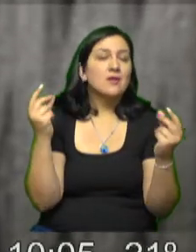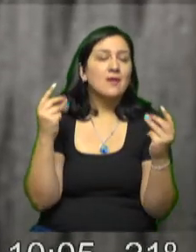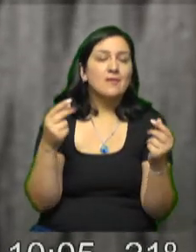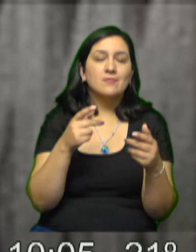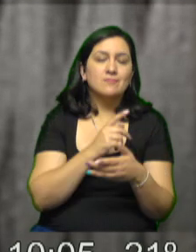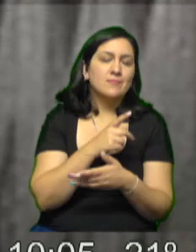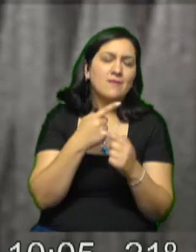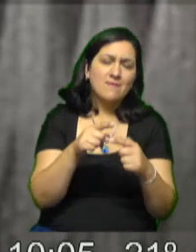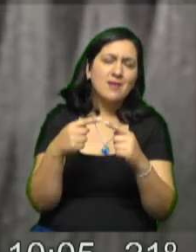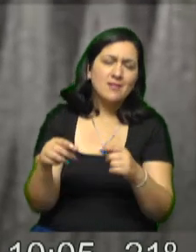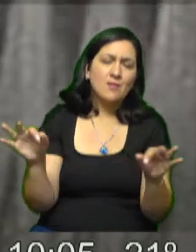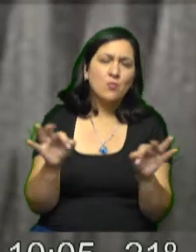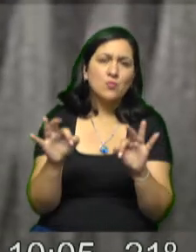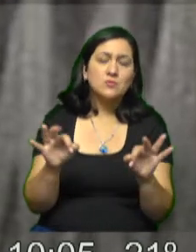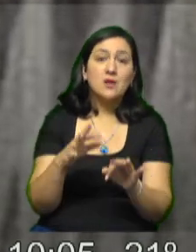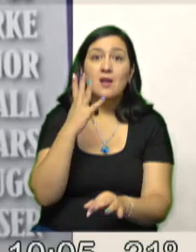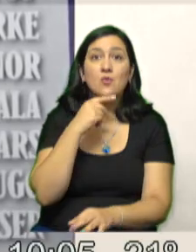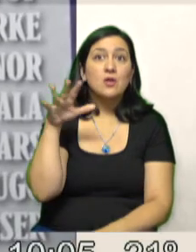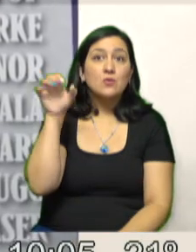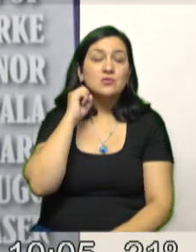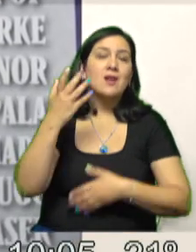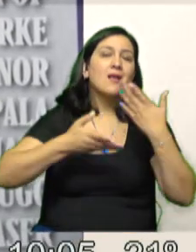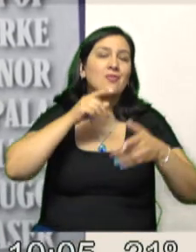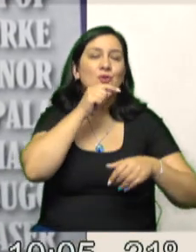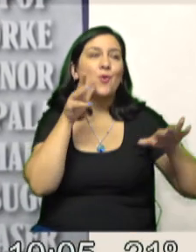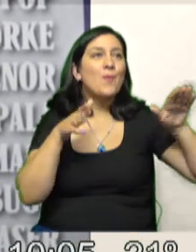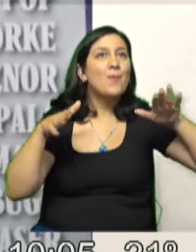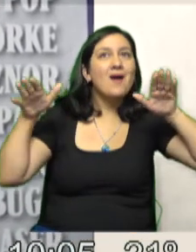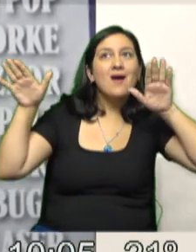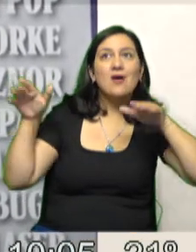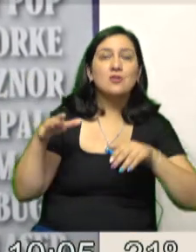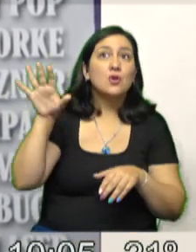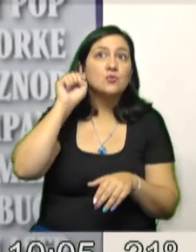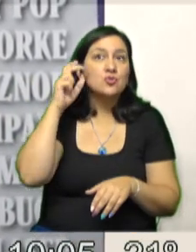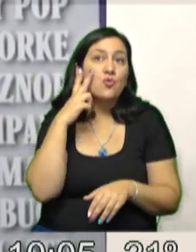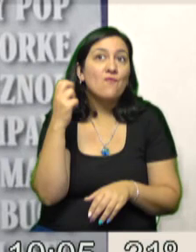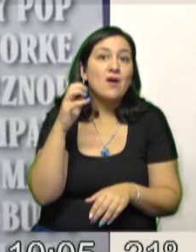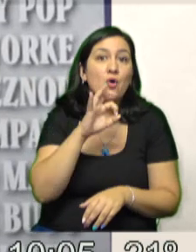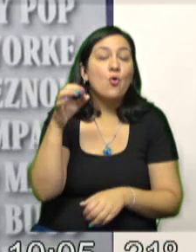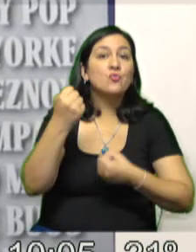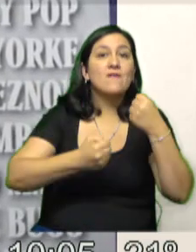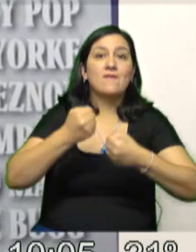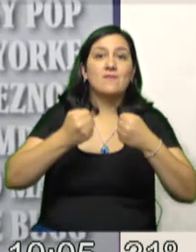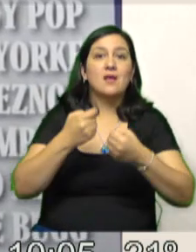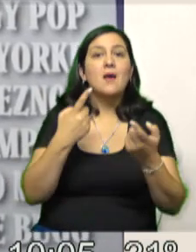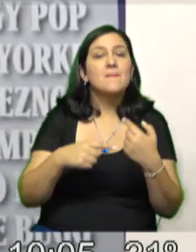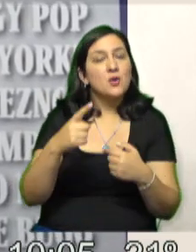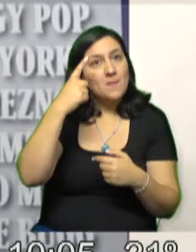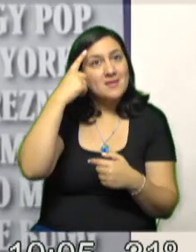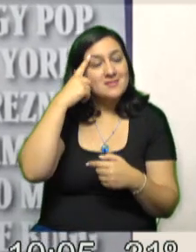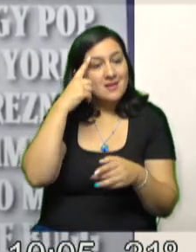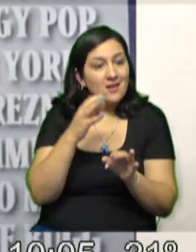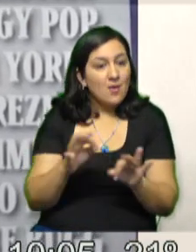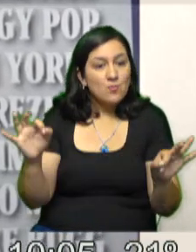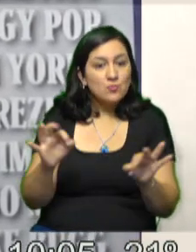bossa nova y rock and roll. Le gusta escuchar el canto de los pájaros, el sonido de un bar o de una fábrica, pero considera que la música